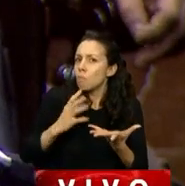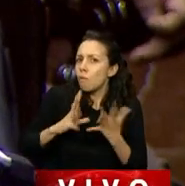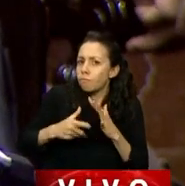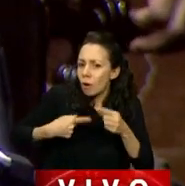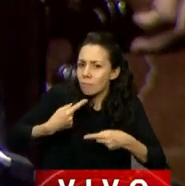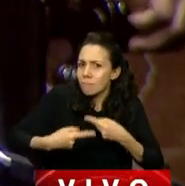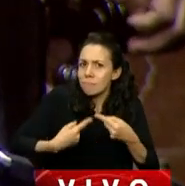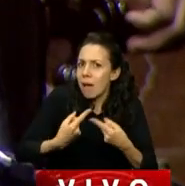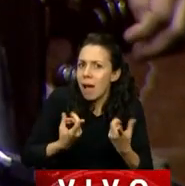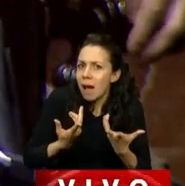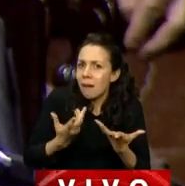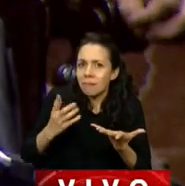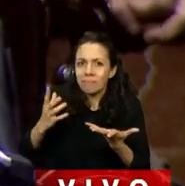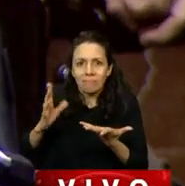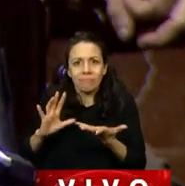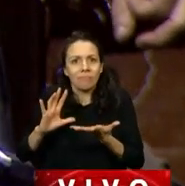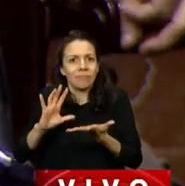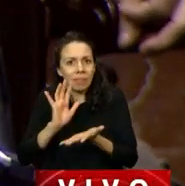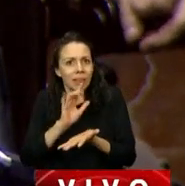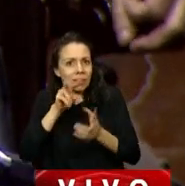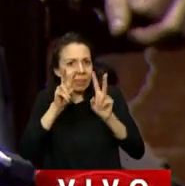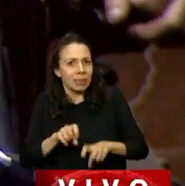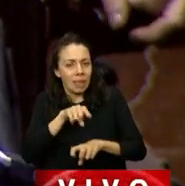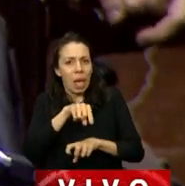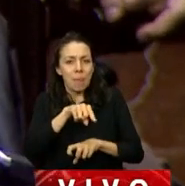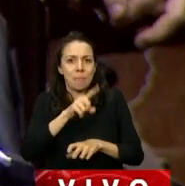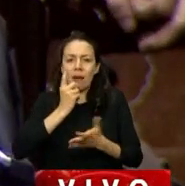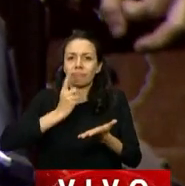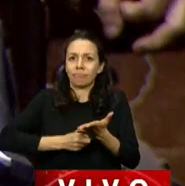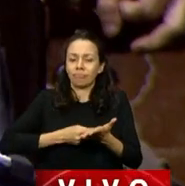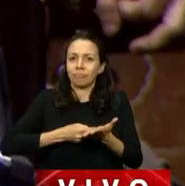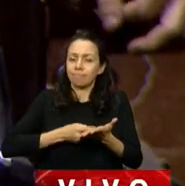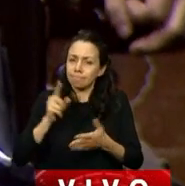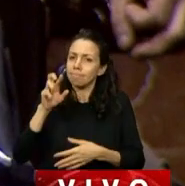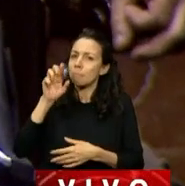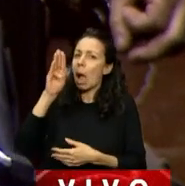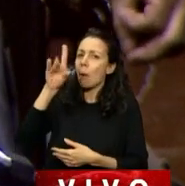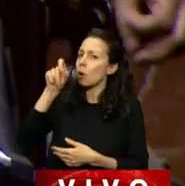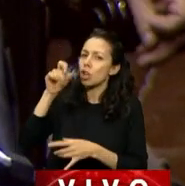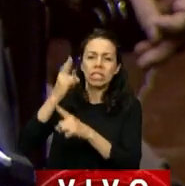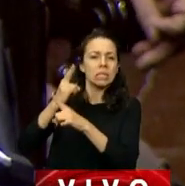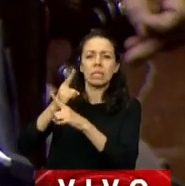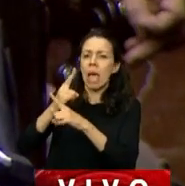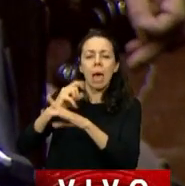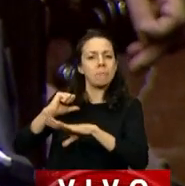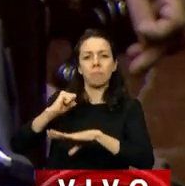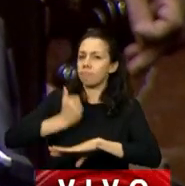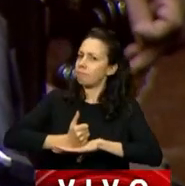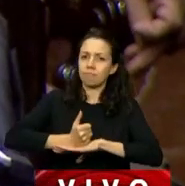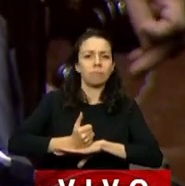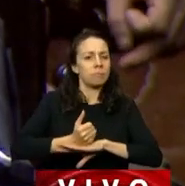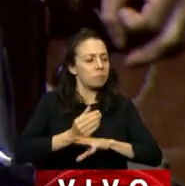continuar esta política pública, y Pablo estuvo ahí charlando con